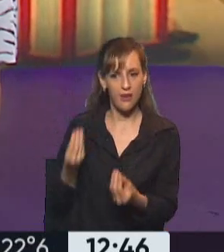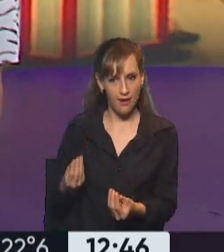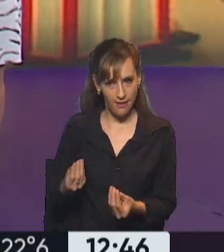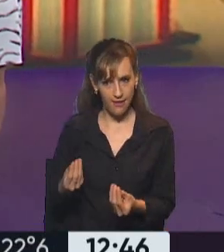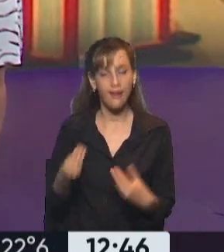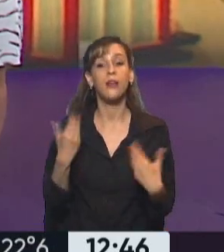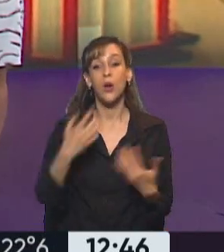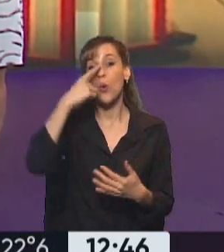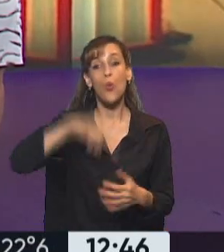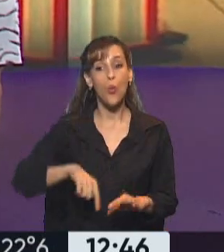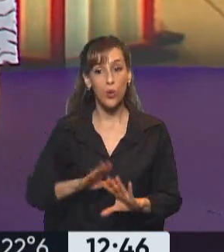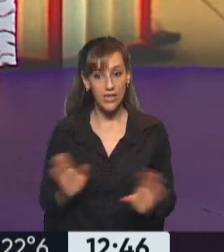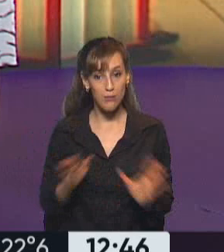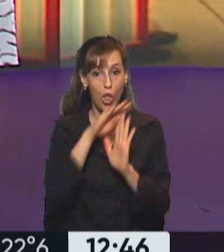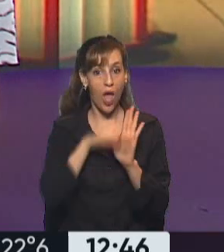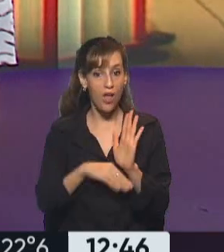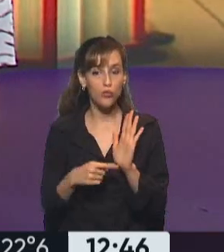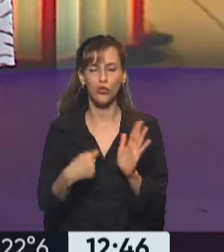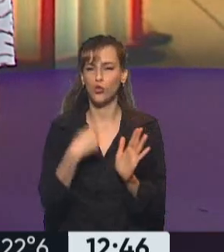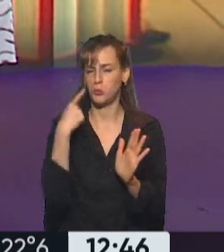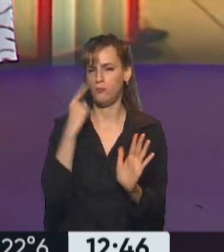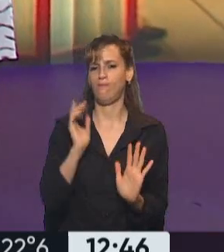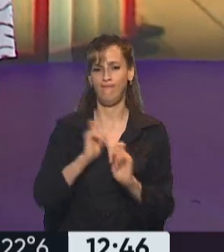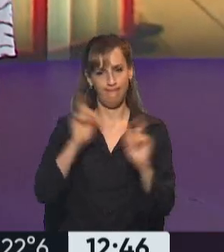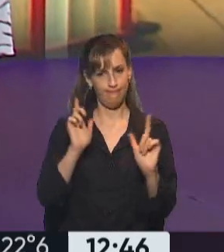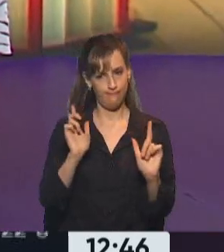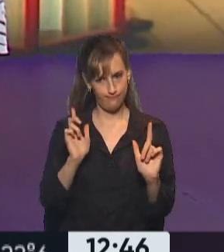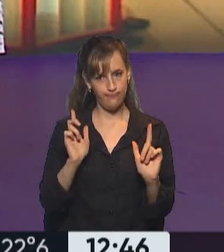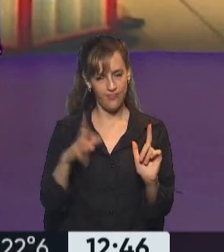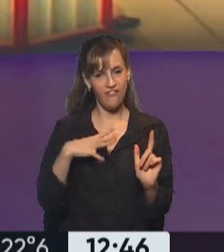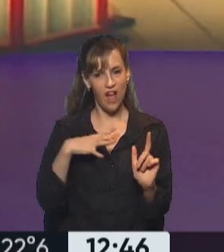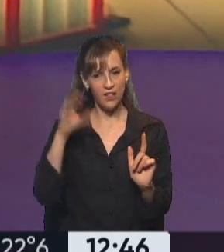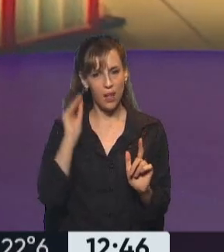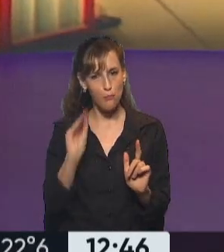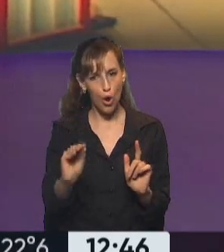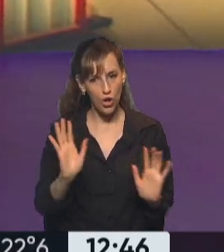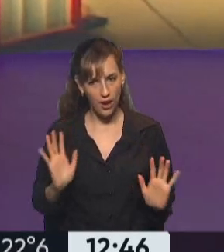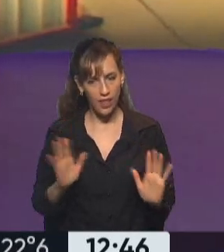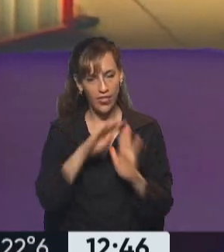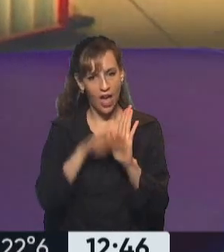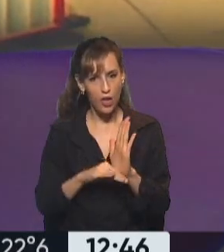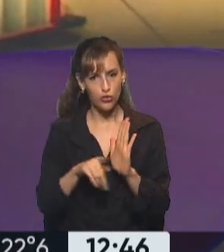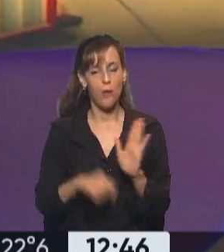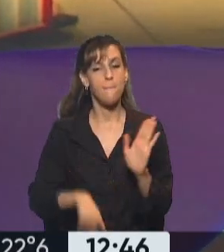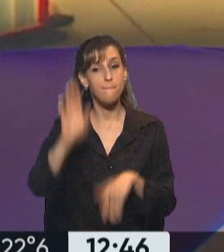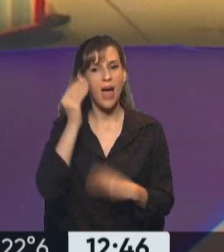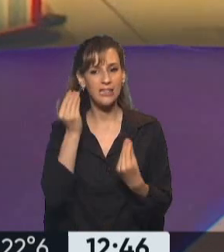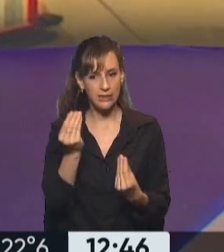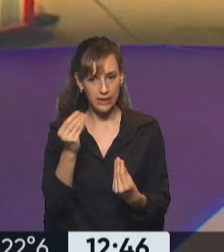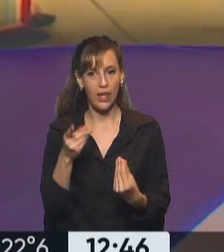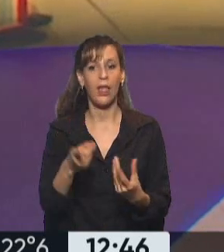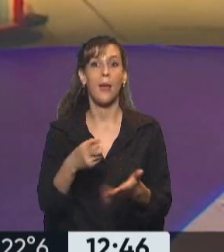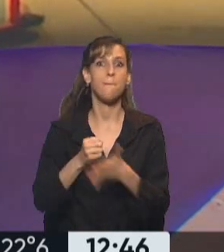mí siempre me parece muy llamativo, que nunca aparezca en los debates, que es la famosa presión fiscal o la